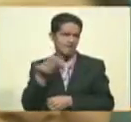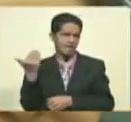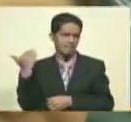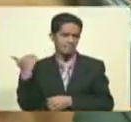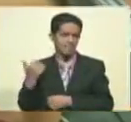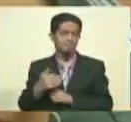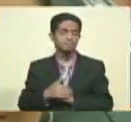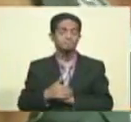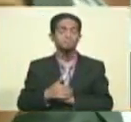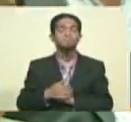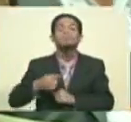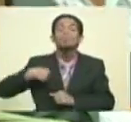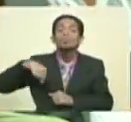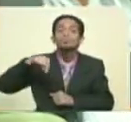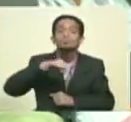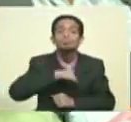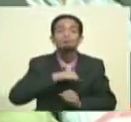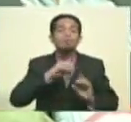nosotros decidimos tomar